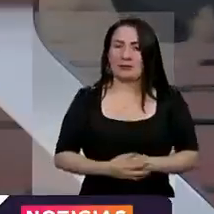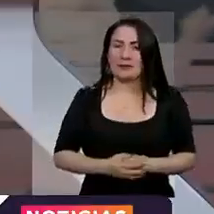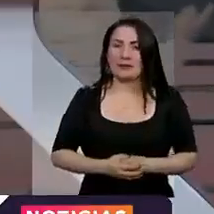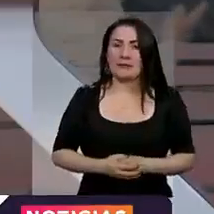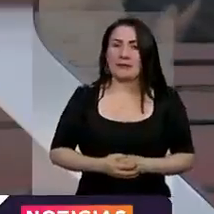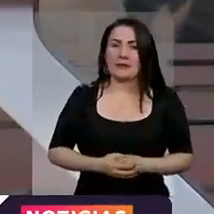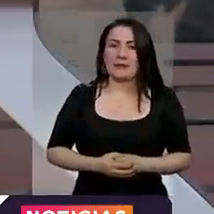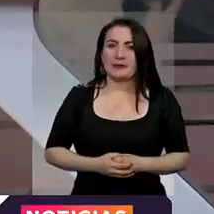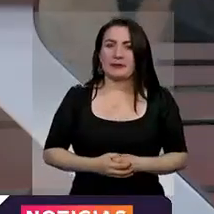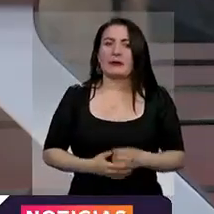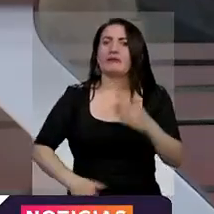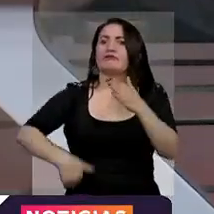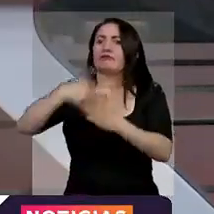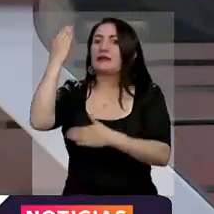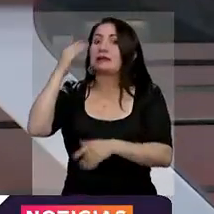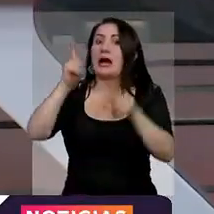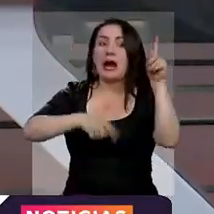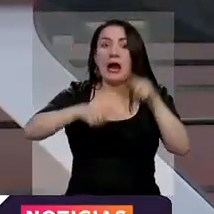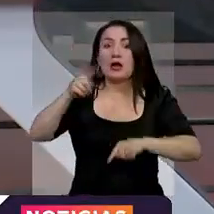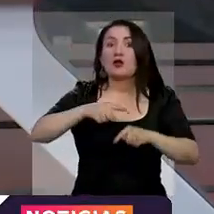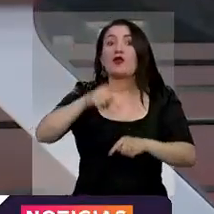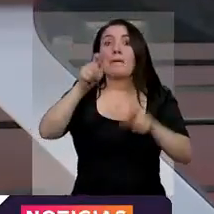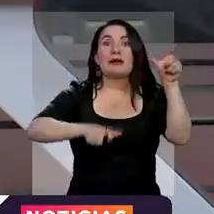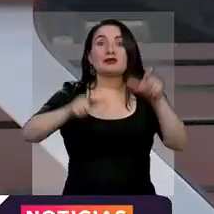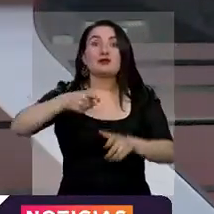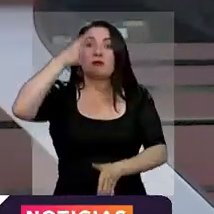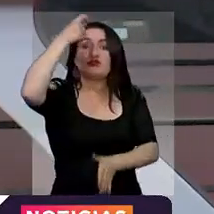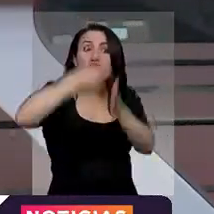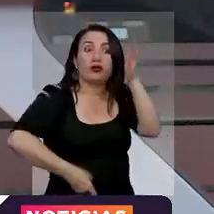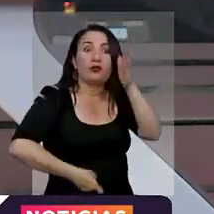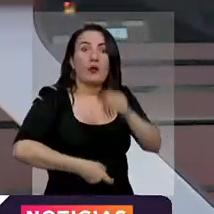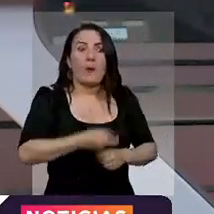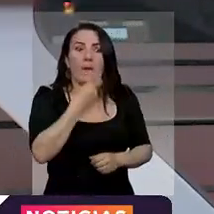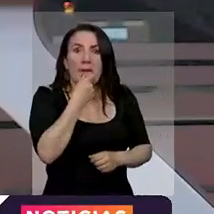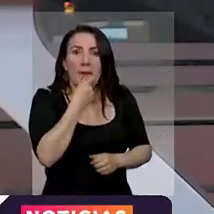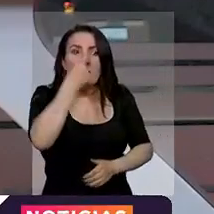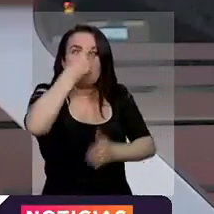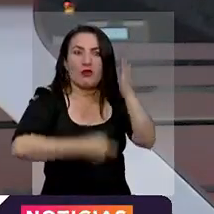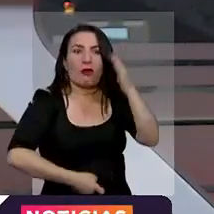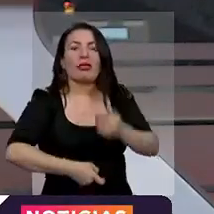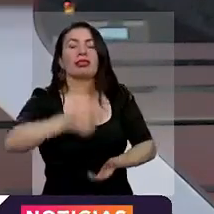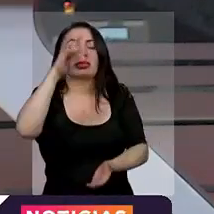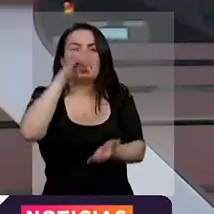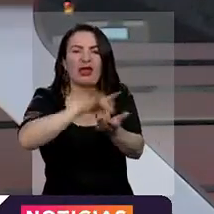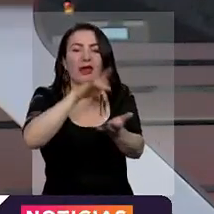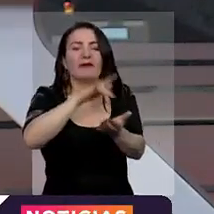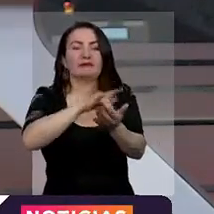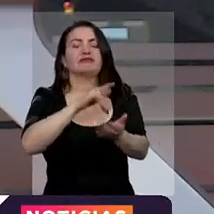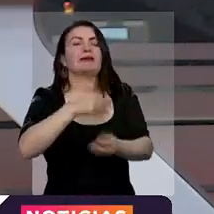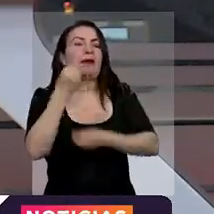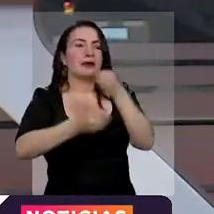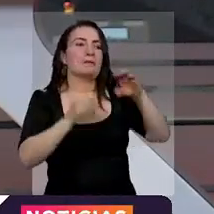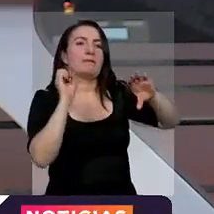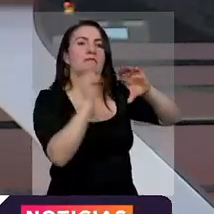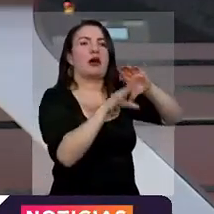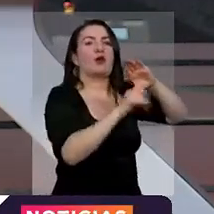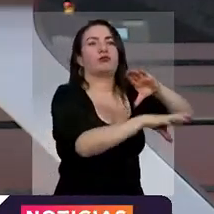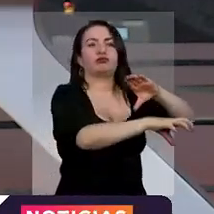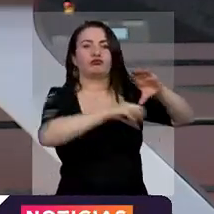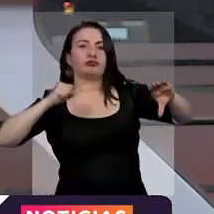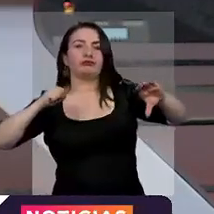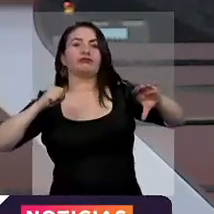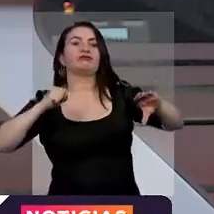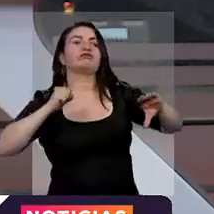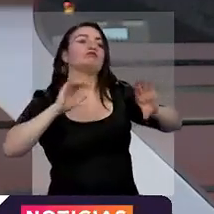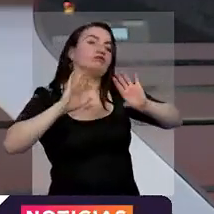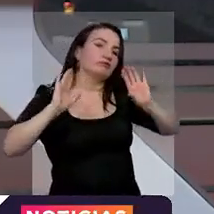y comienzan los embargos para deudores por infracciones en las normas de tránsito en Bogotá. La Secretaría Distrital de Movilidad decretó la retención de los